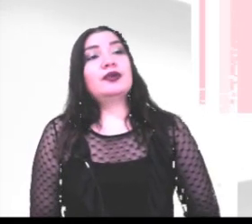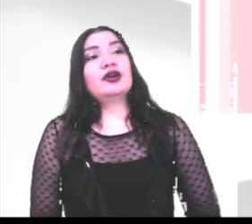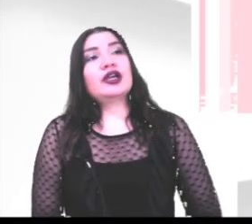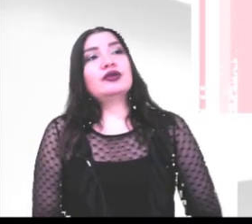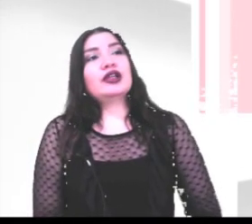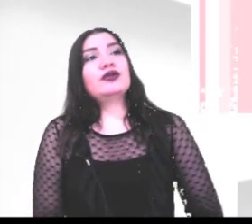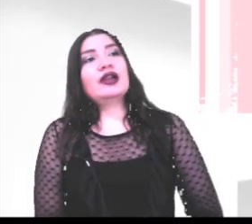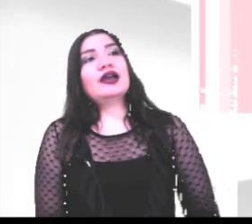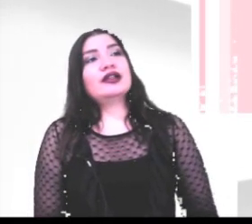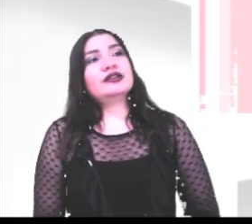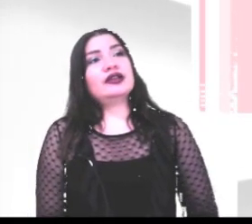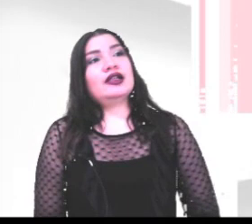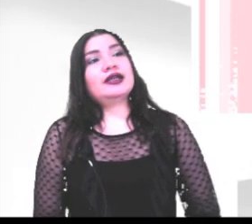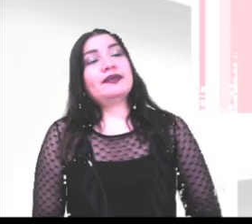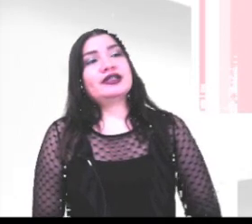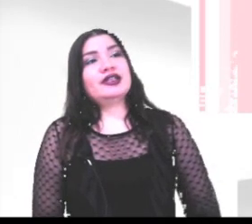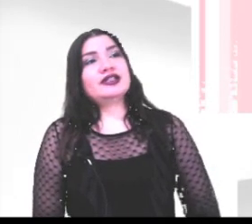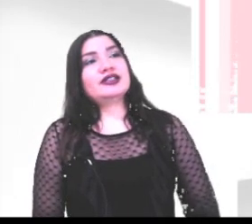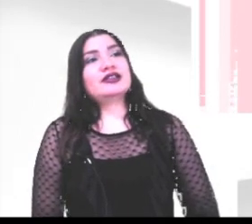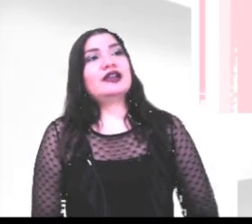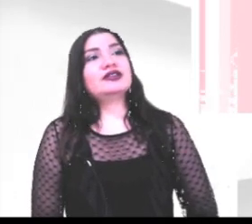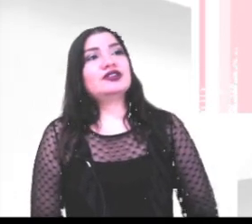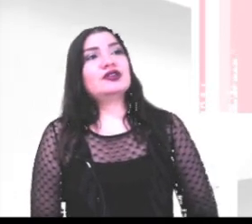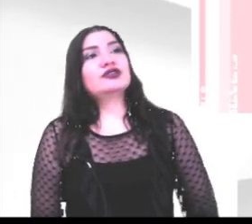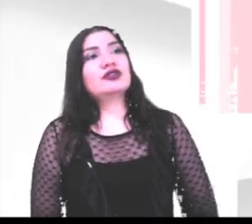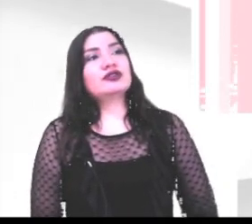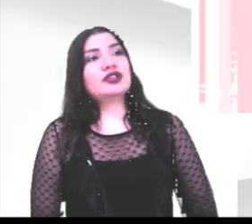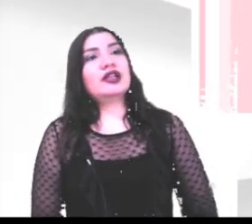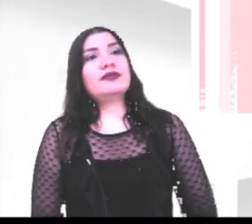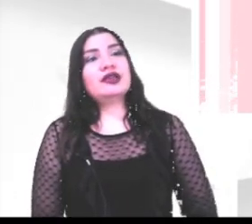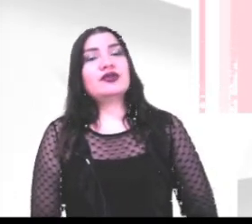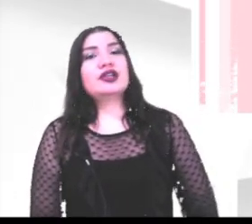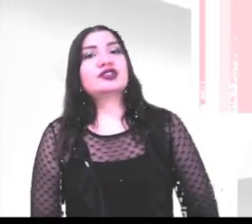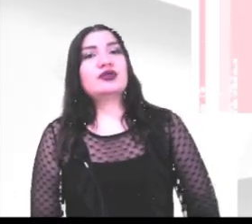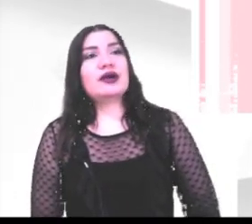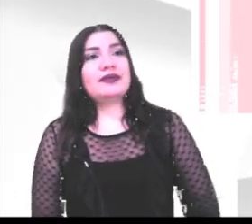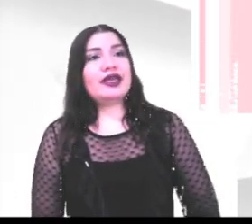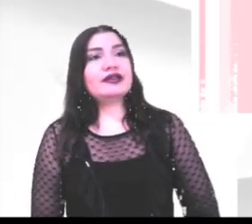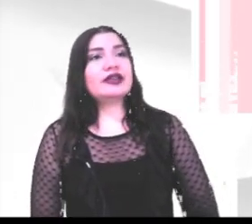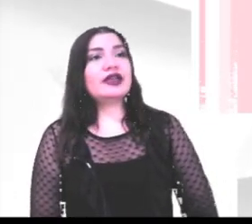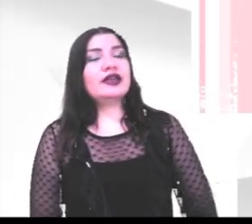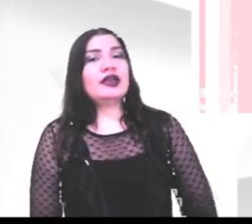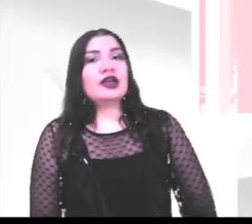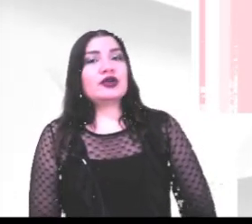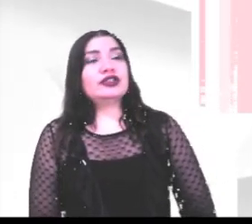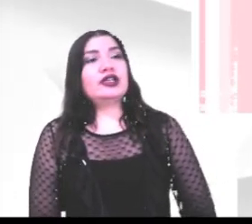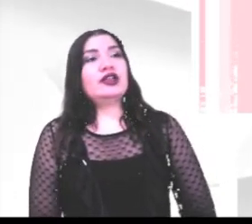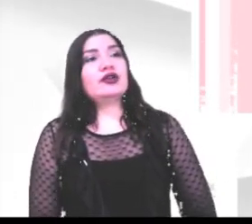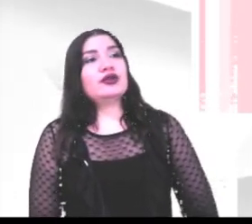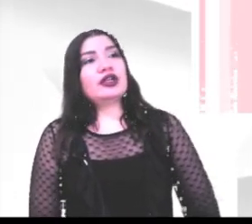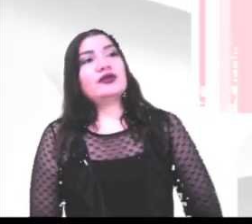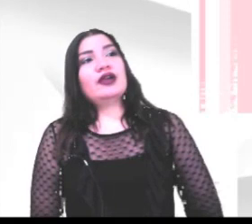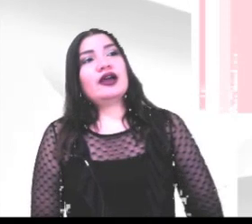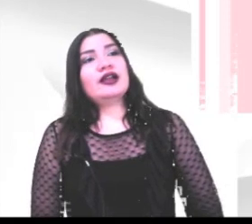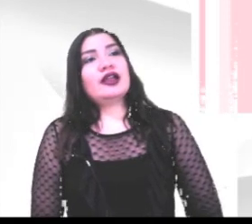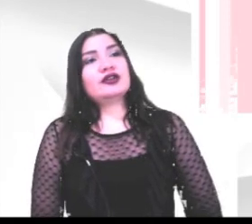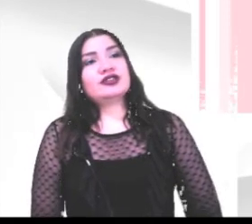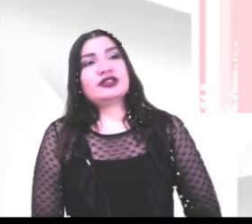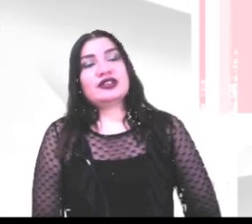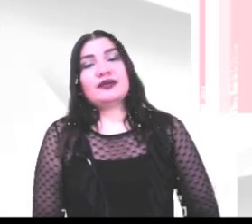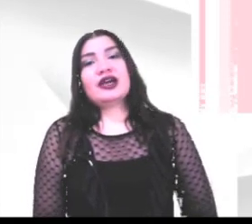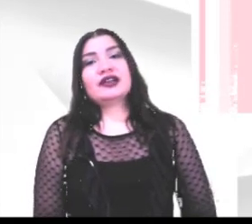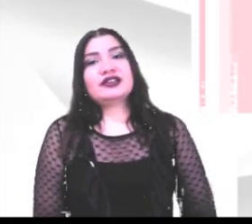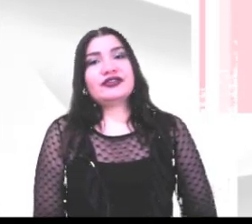el bloque curricular al que pertenece esta lección son los seres vivos en su ambiente contenido curricular